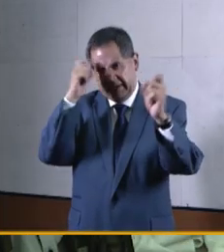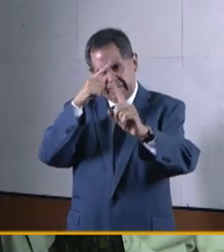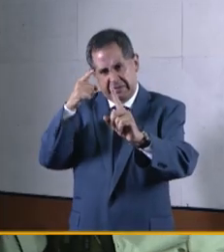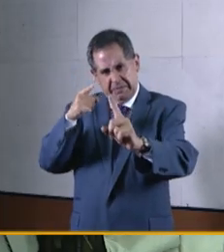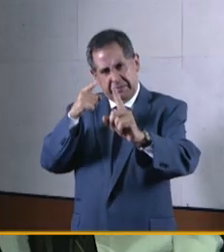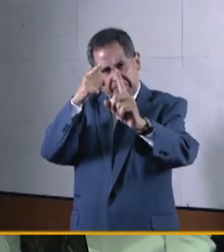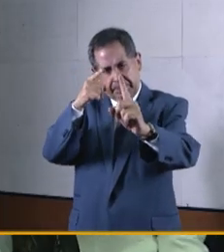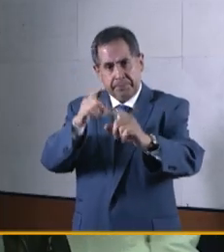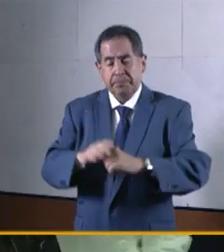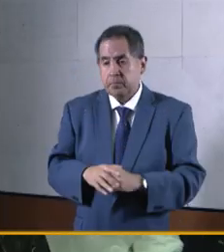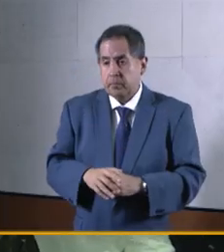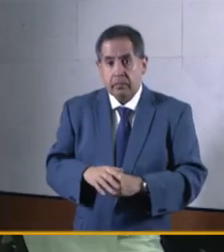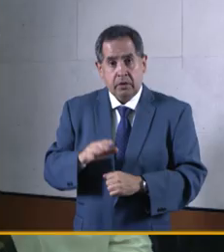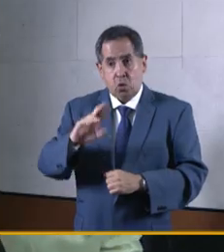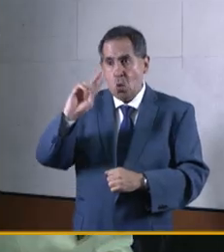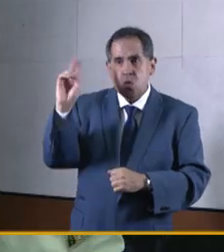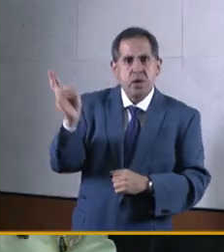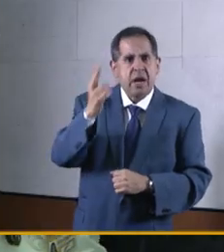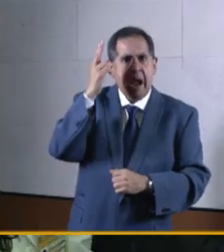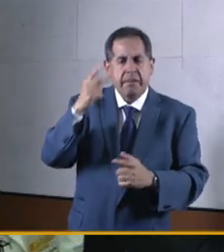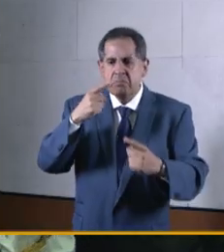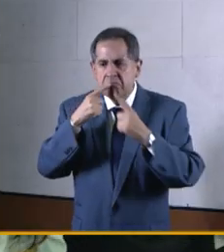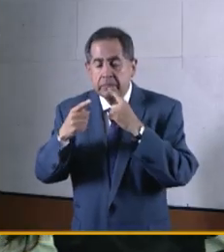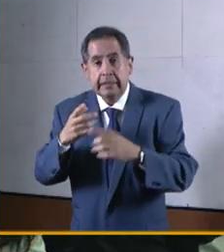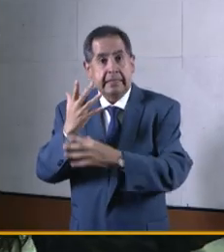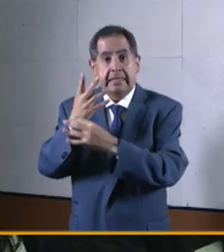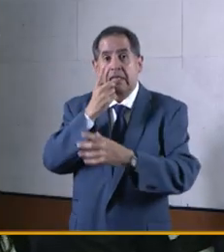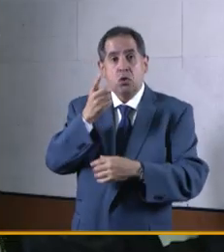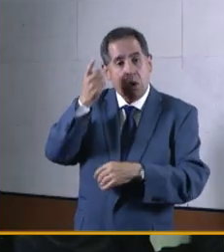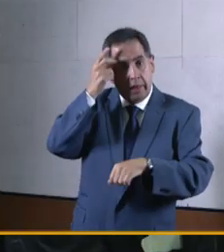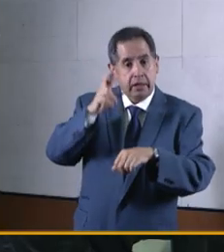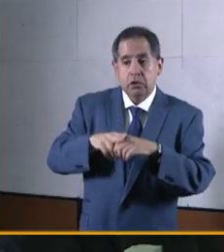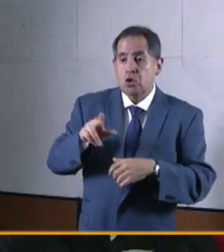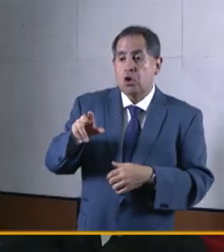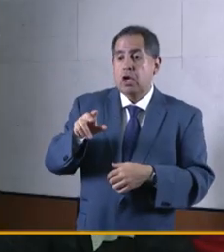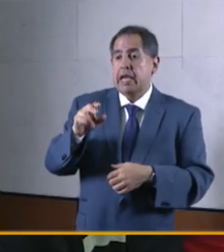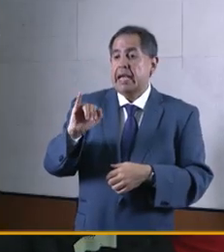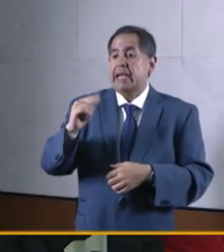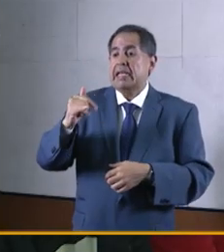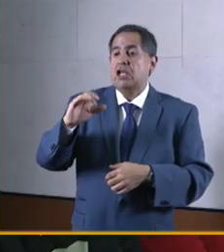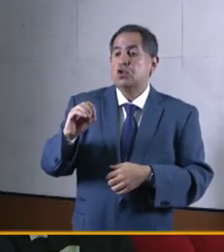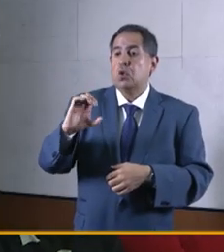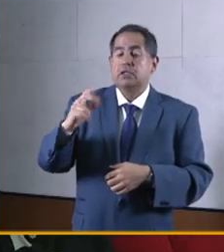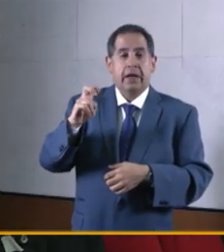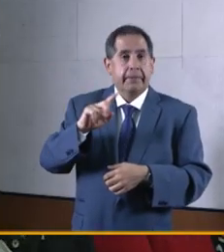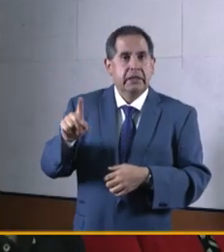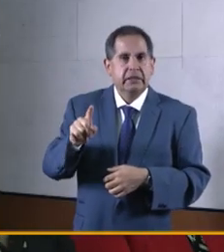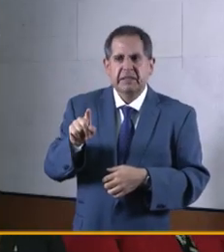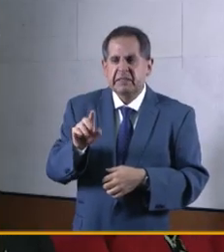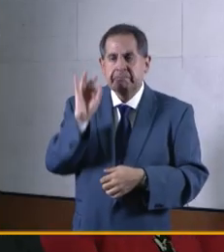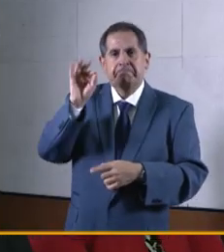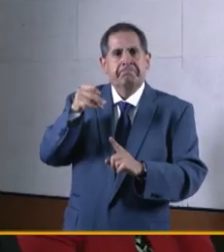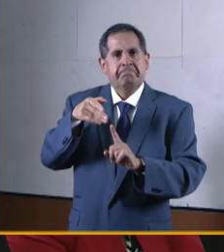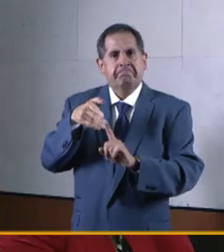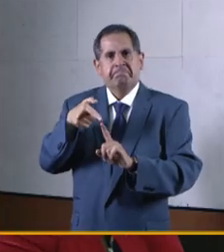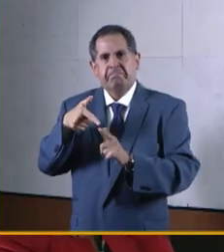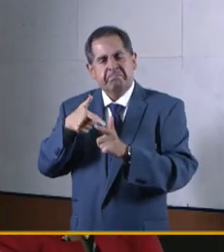su vida señaló el rector ignacio chávez ha sido una lección permanente